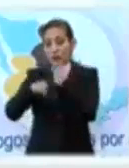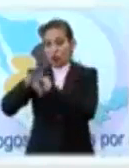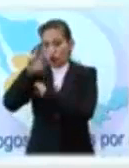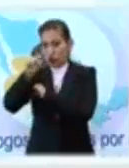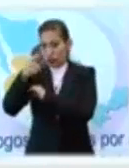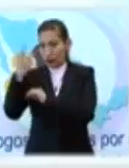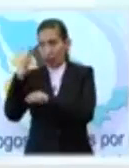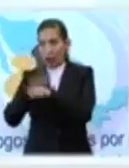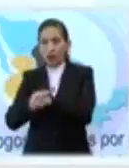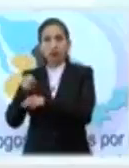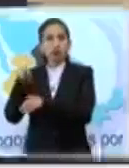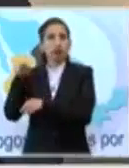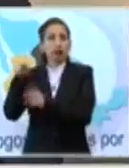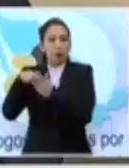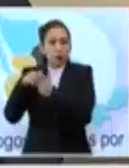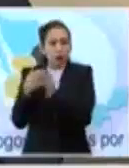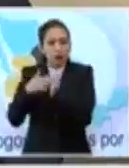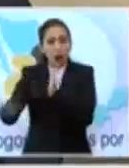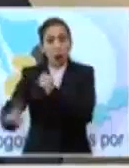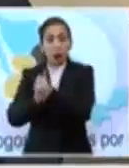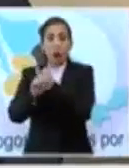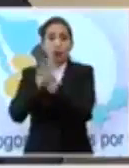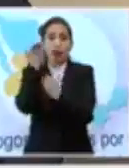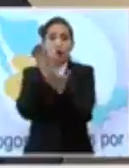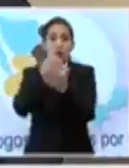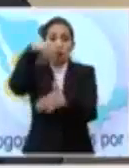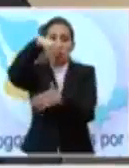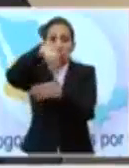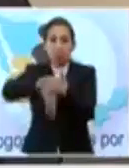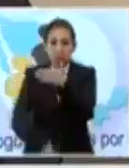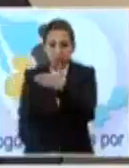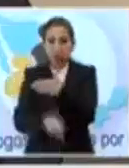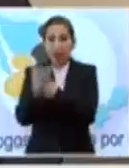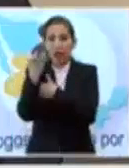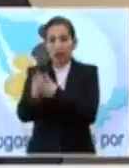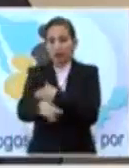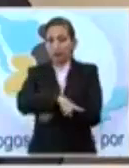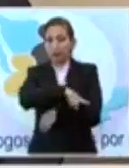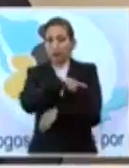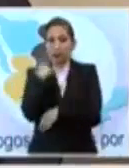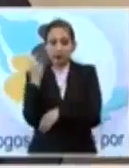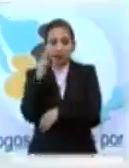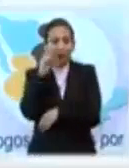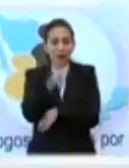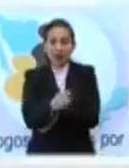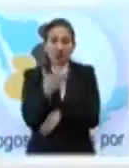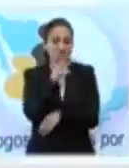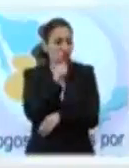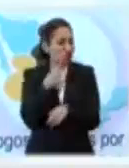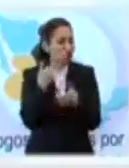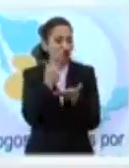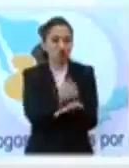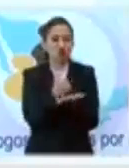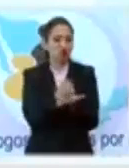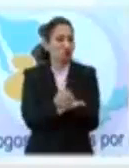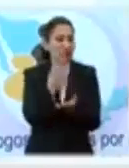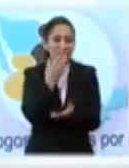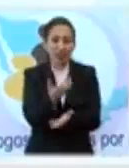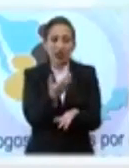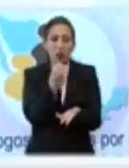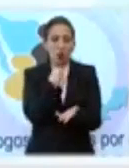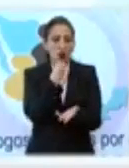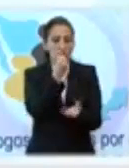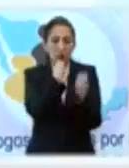primera gran crisis económica, esto se tornó prácticamente inviable y llevó en estos